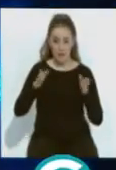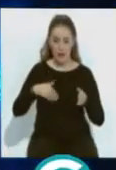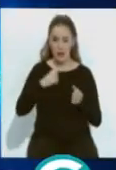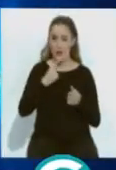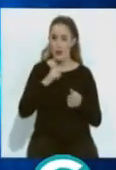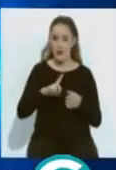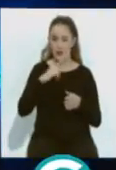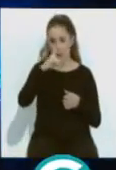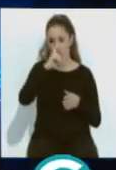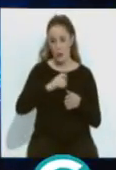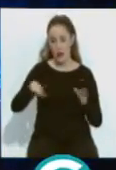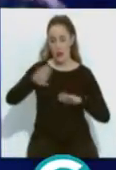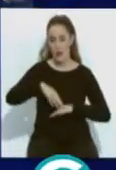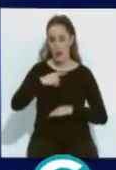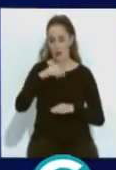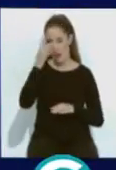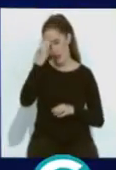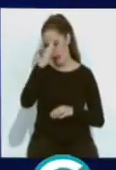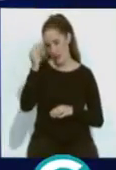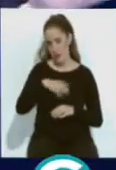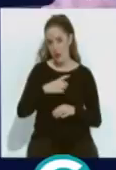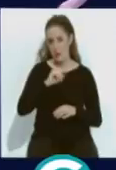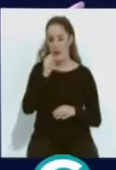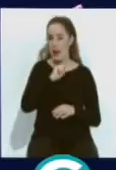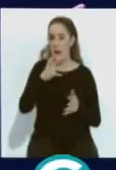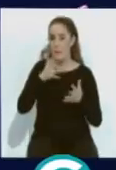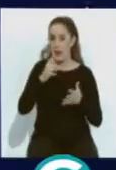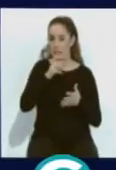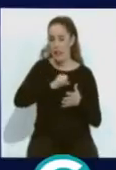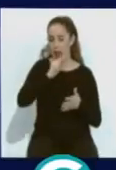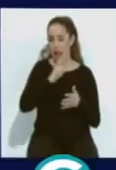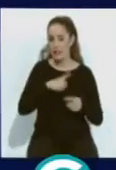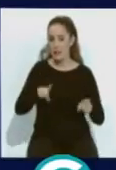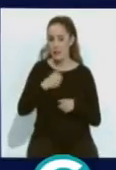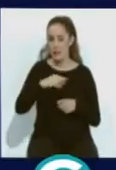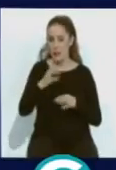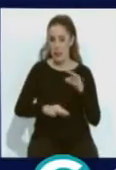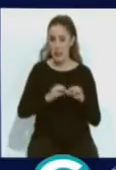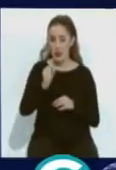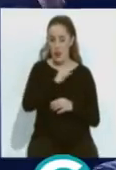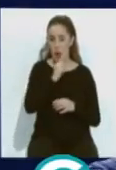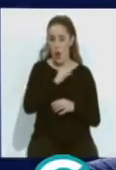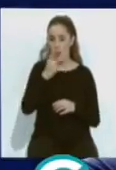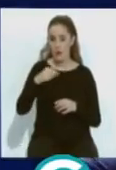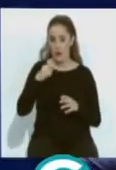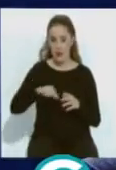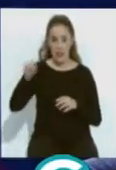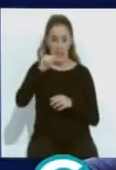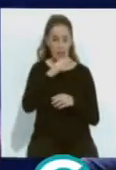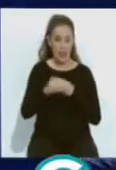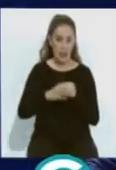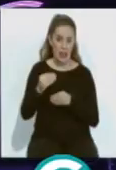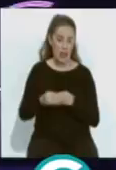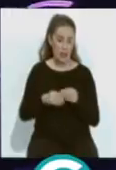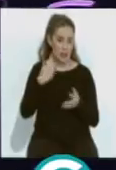faltaron en una noche inolvidable para los amantes del cante y de la música. Este ciclo de conciertos forma parte de la gira que realiza